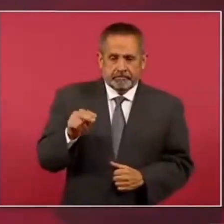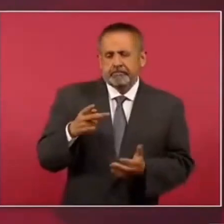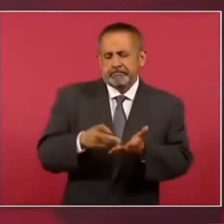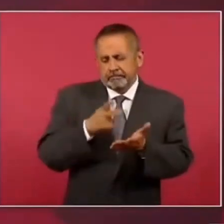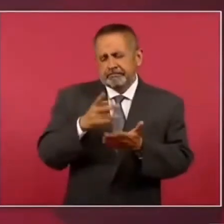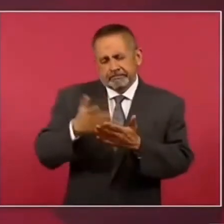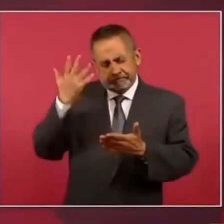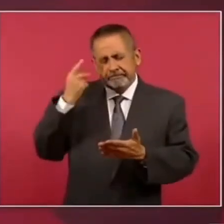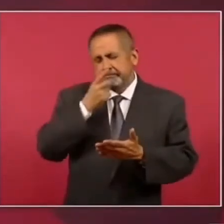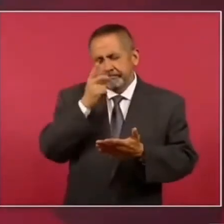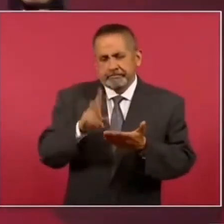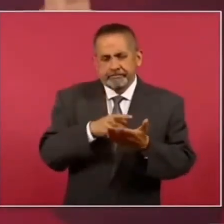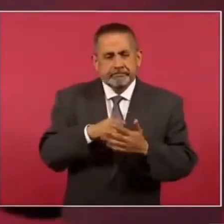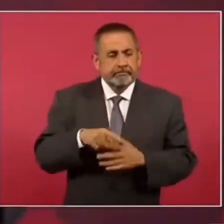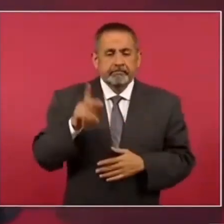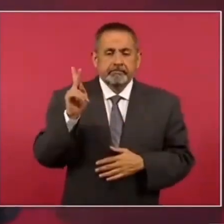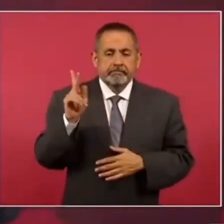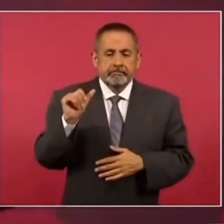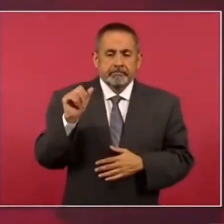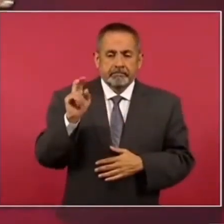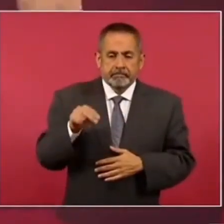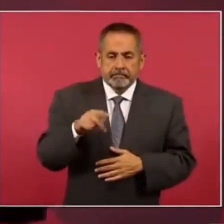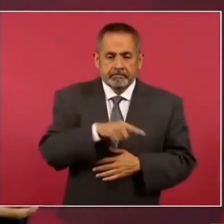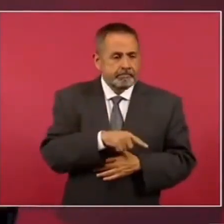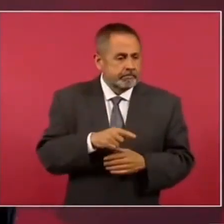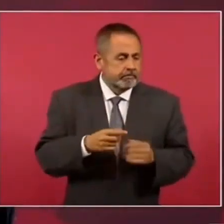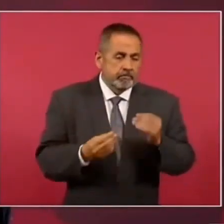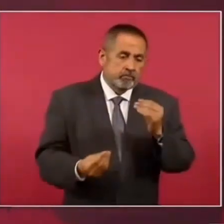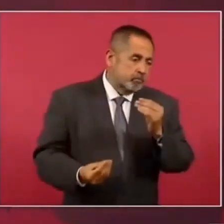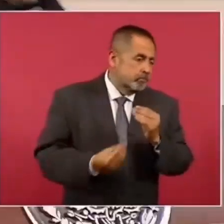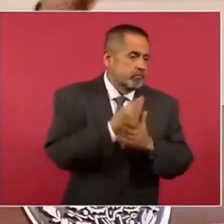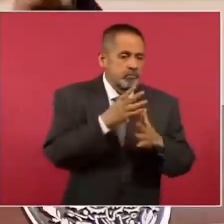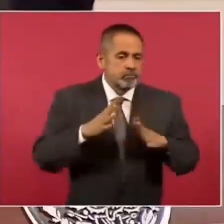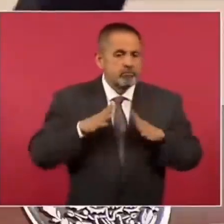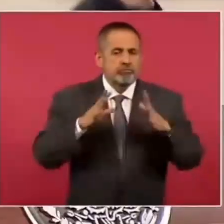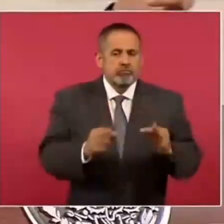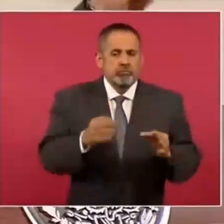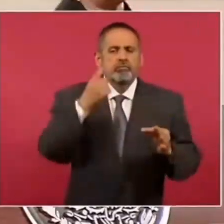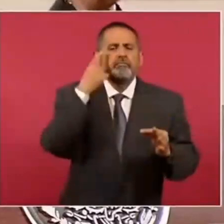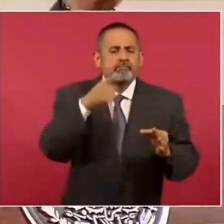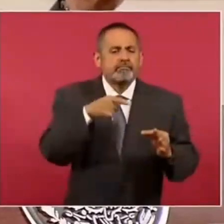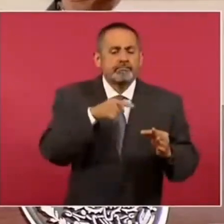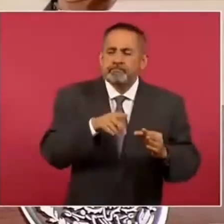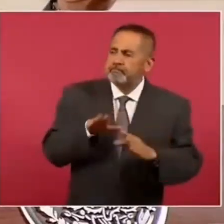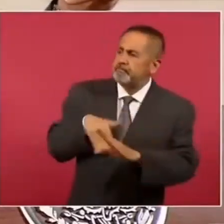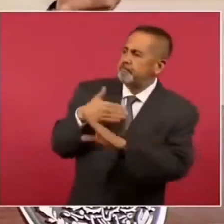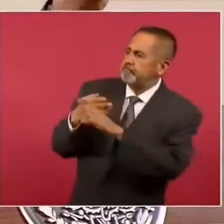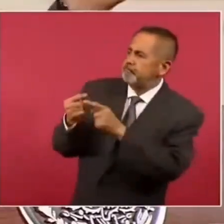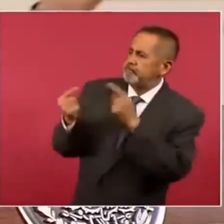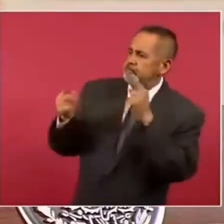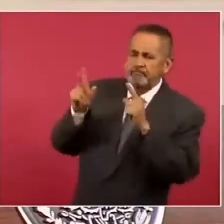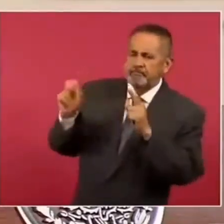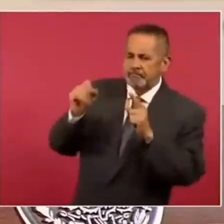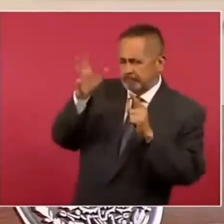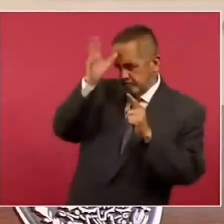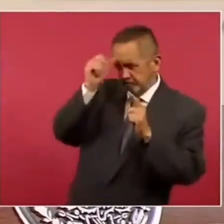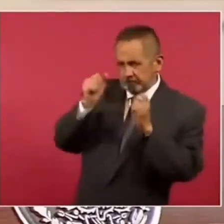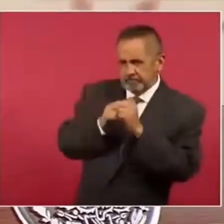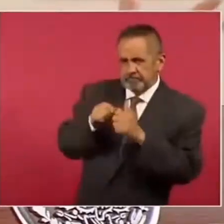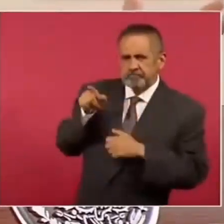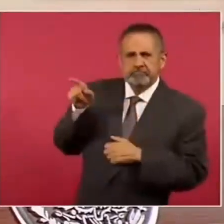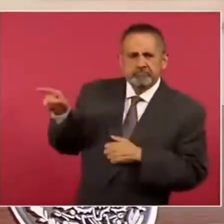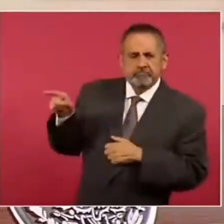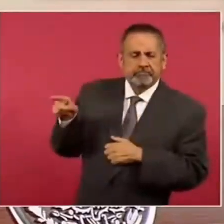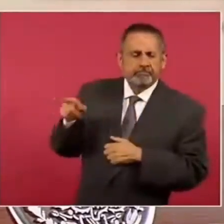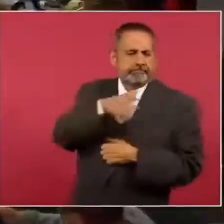dicho en otras ocasiones, se creó, nació para oponerse a la política popular patriótica